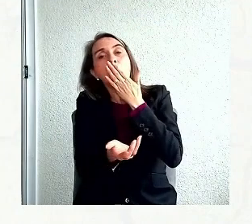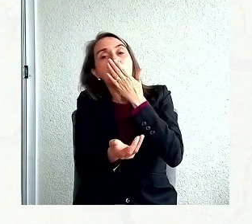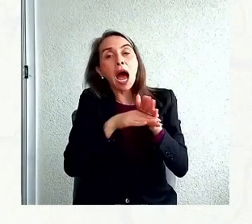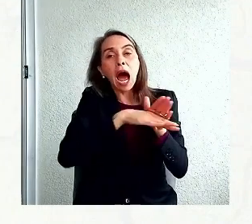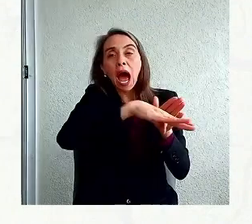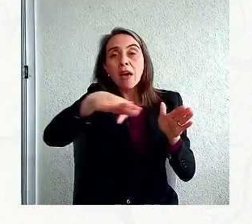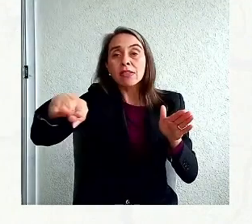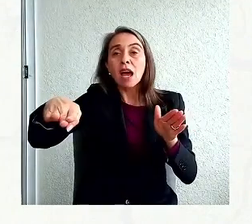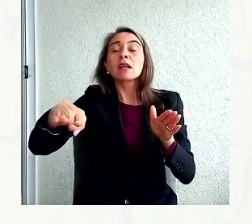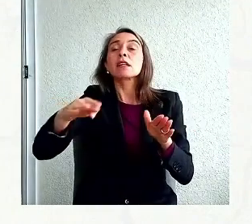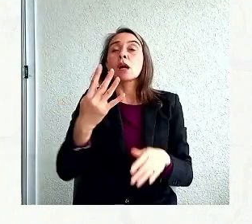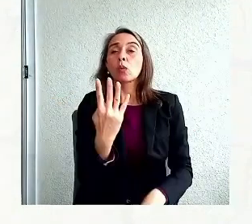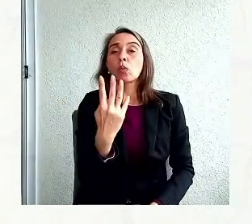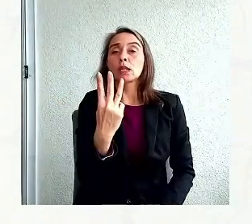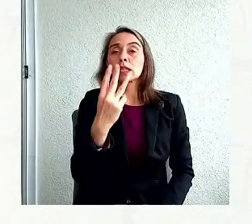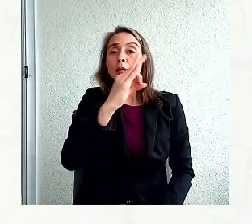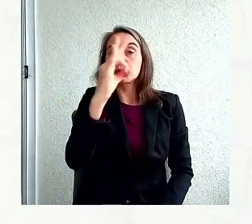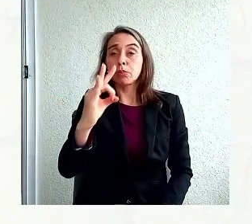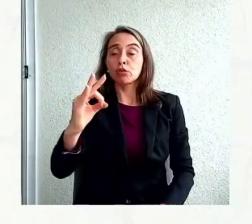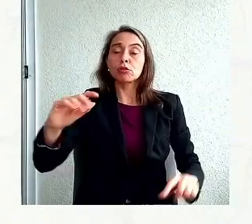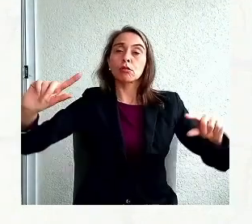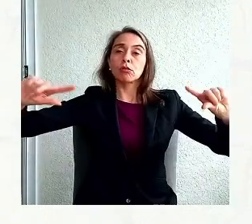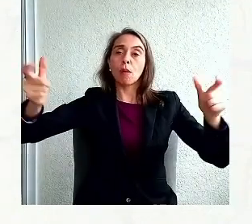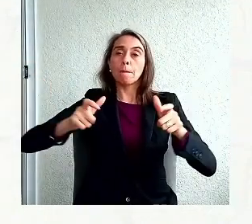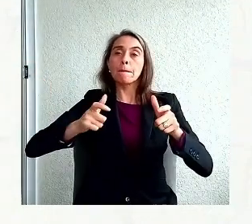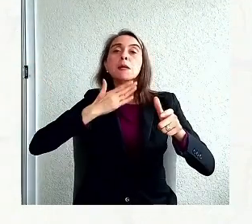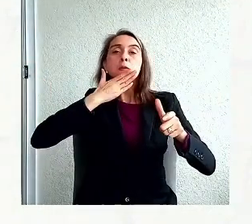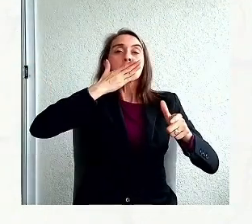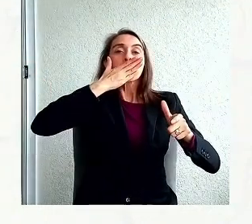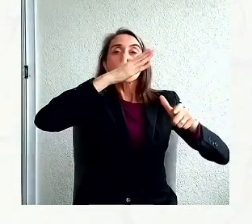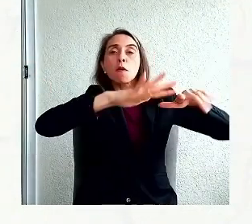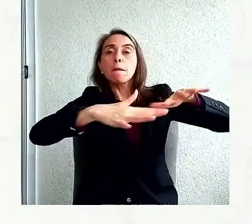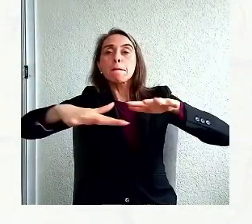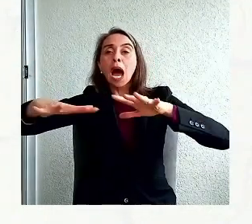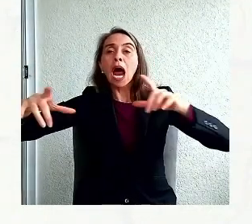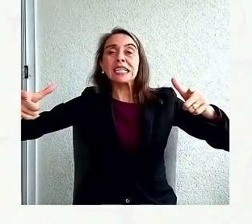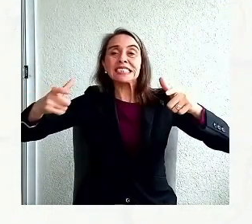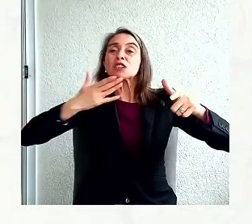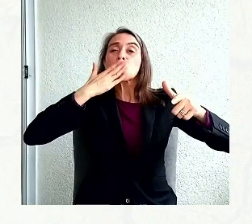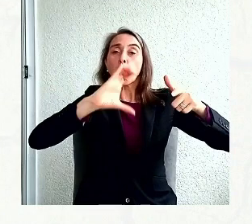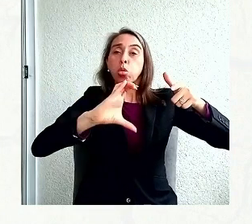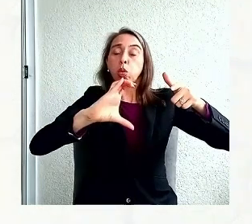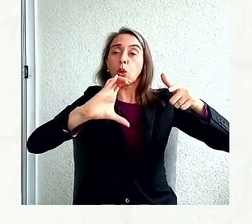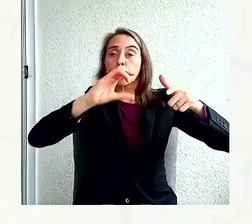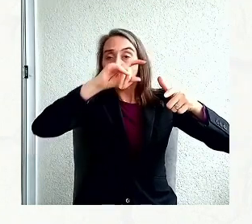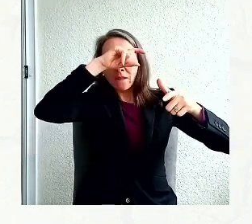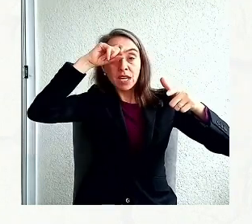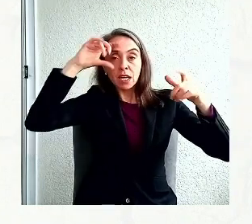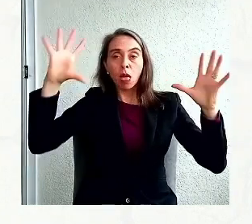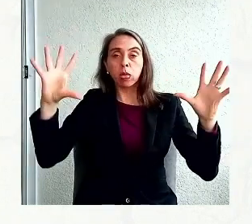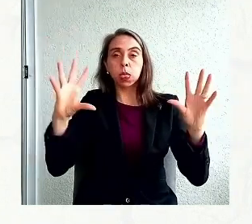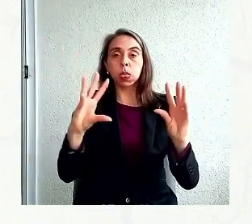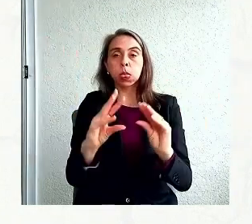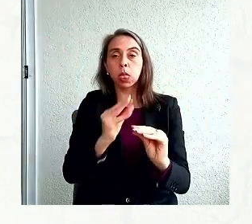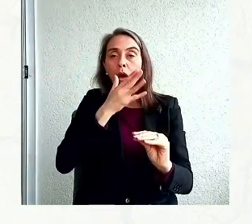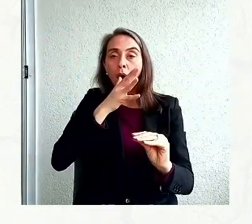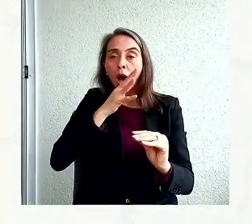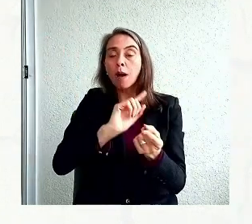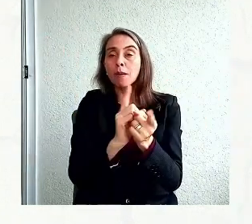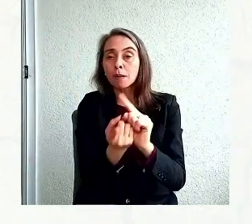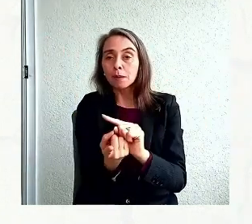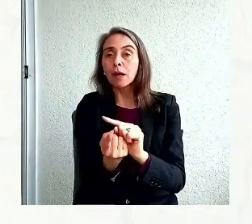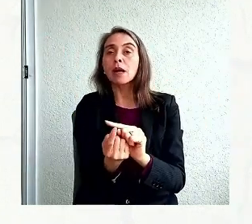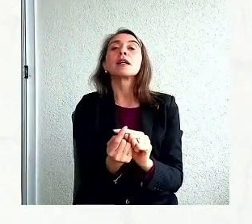marinos durante el verano, reducción de un 23% de las plataformas de hielo, ¿no es cierto?, y efectos